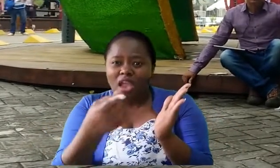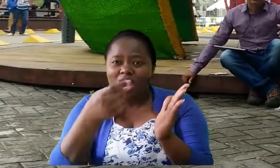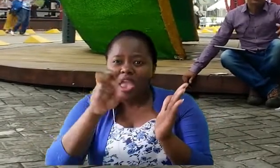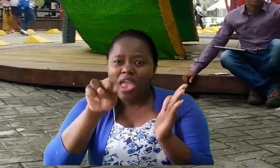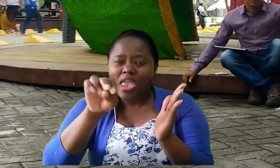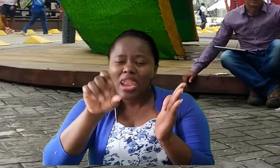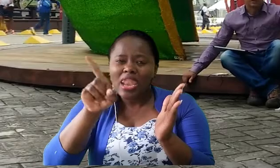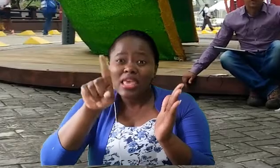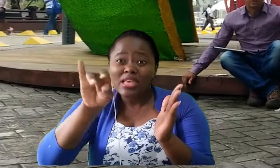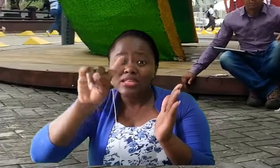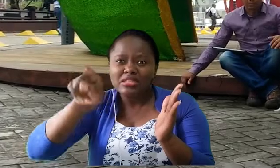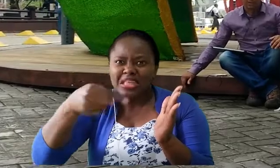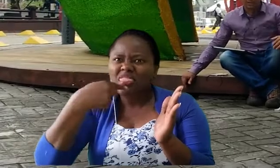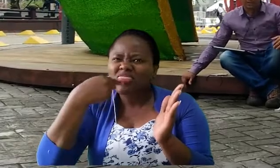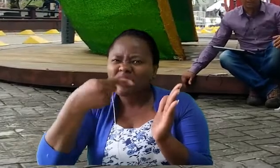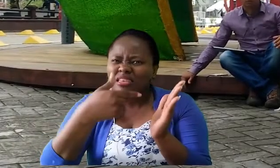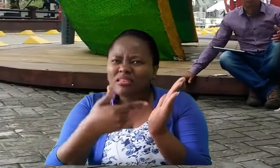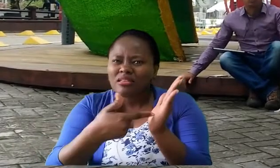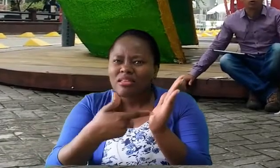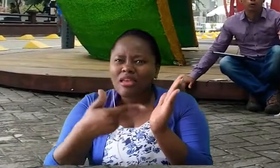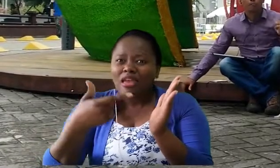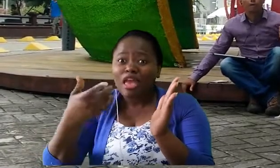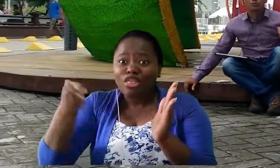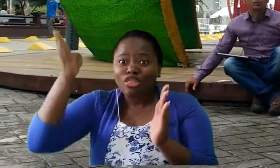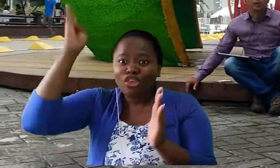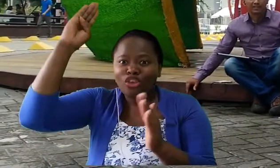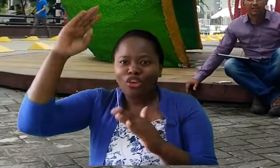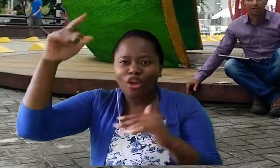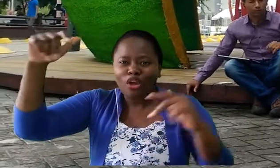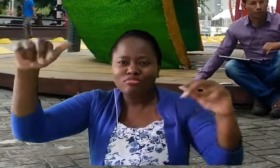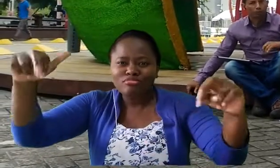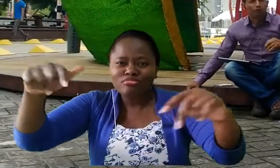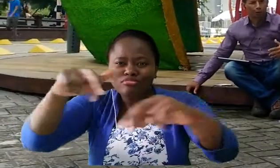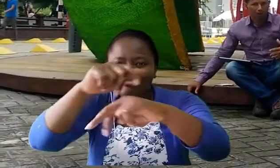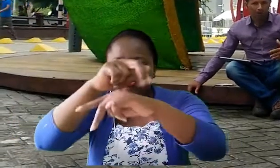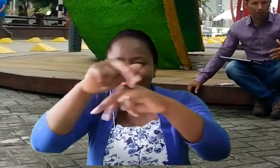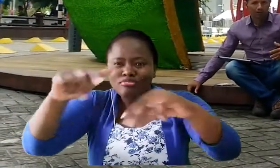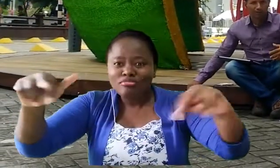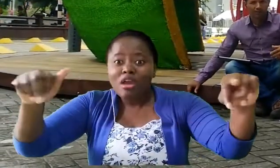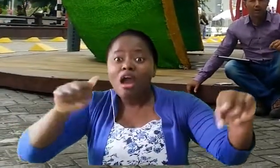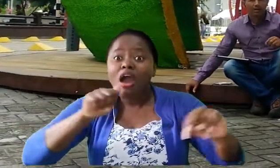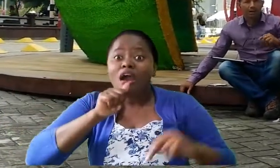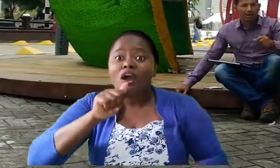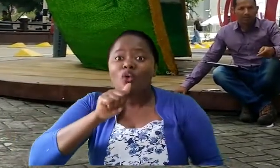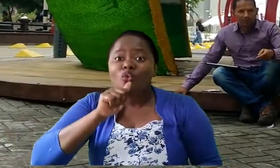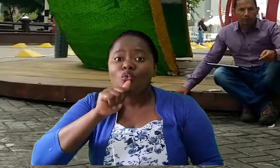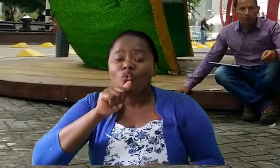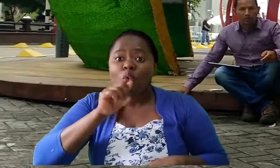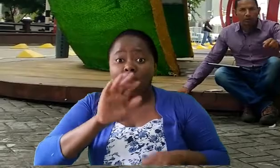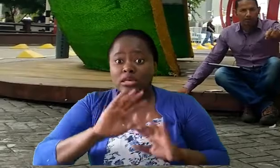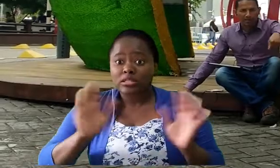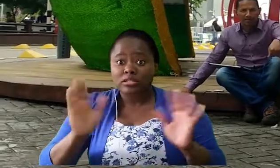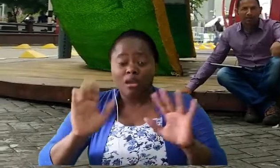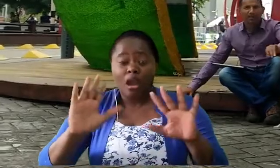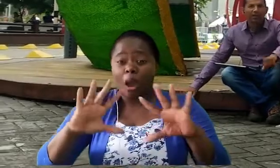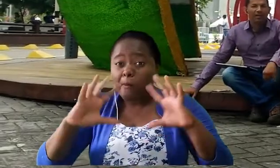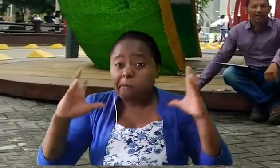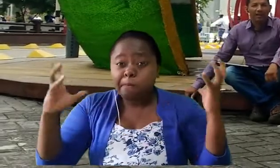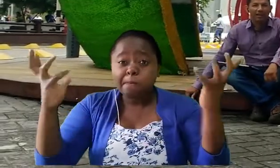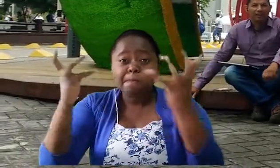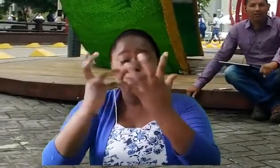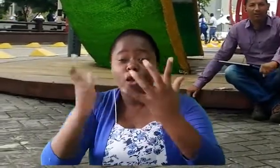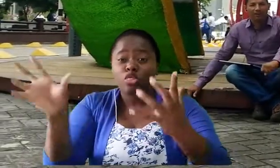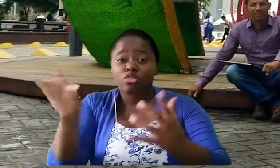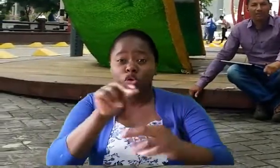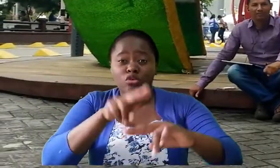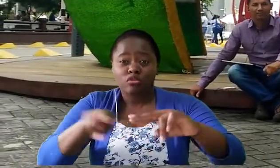aguas. Entonces el Espíritu de Dios se sigue paseando no solo sobre las aguas, sino sobre toda la naturaleza. El Espíritu de Dios presente